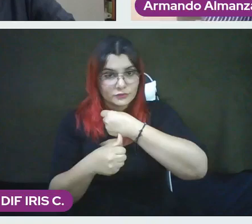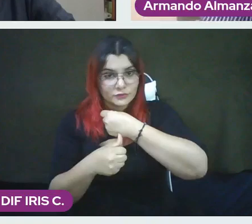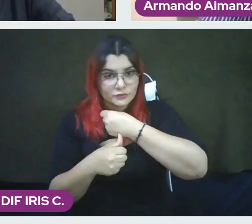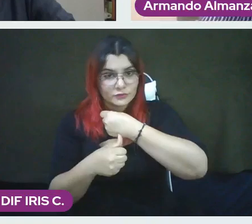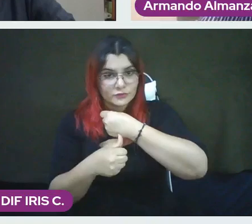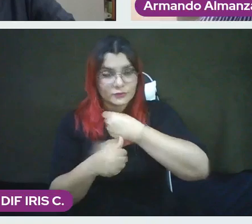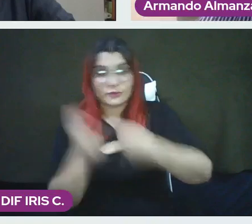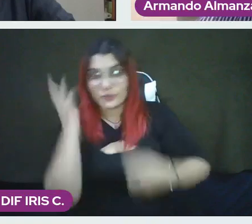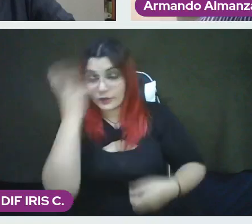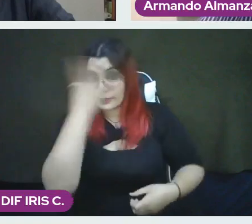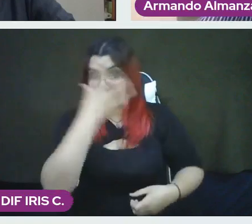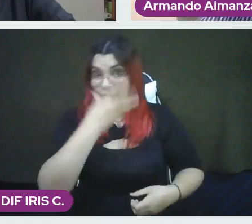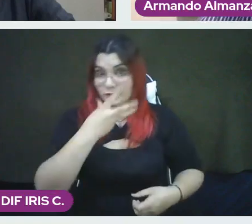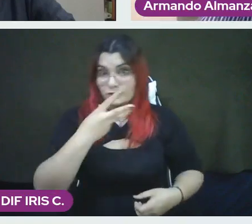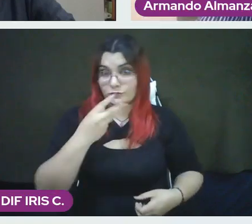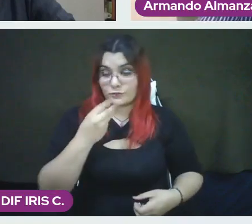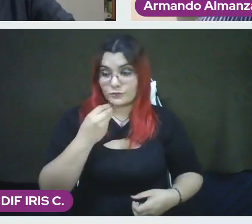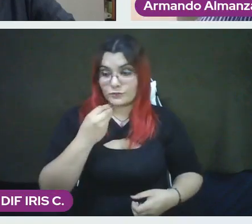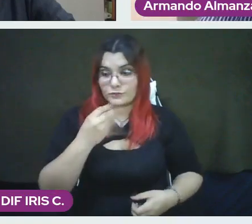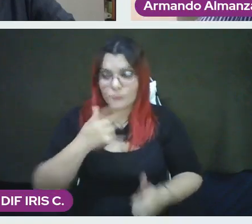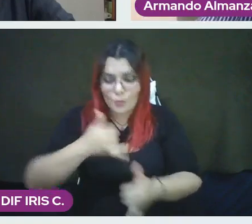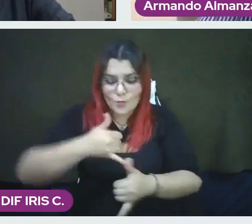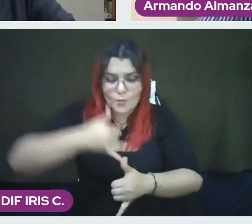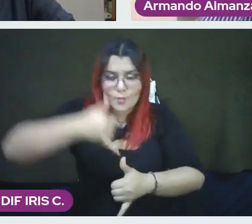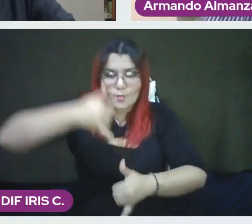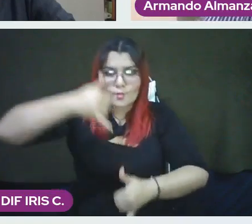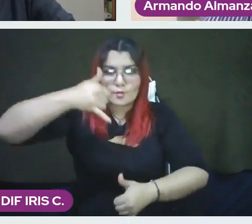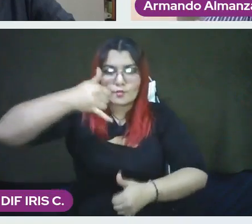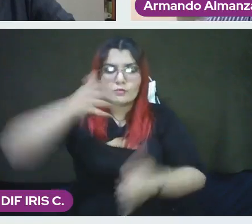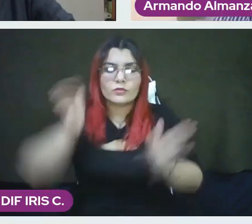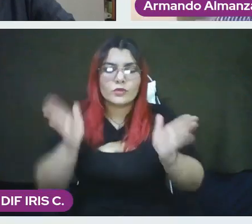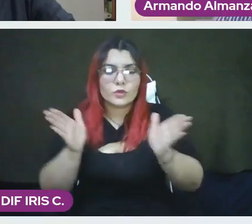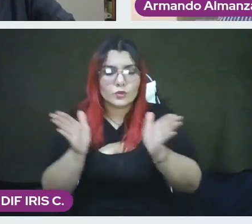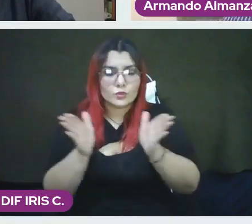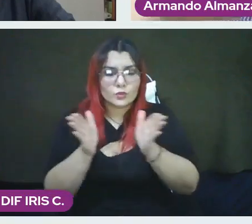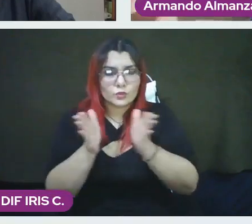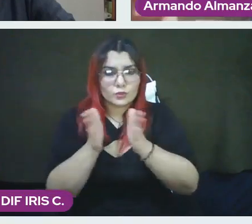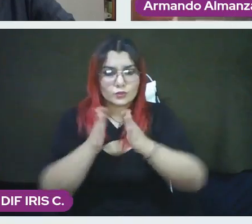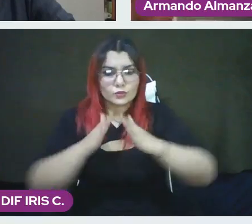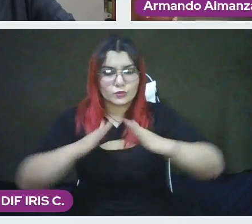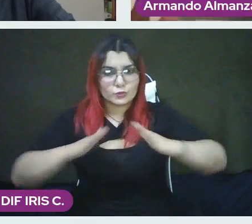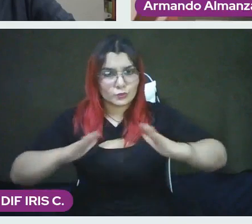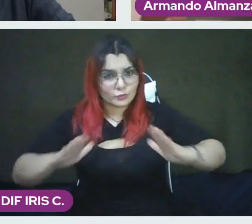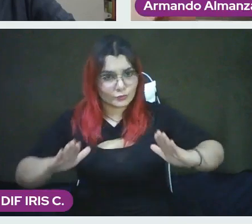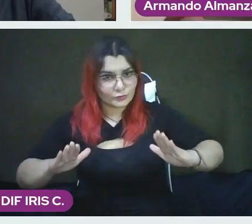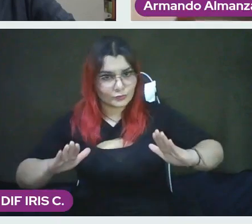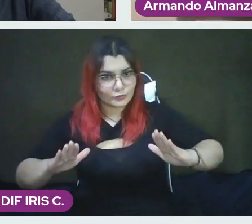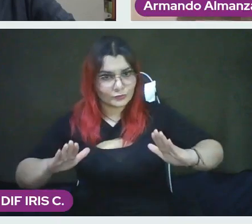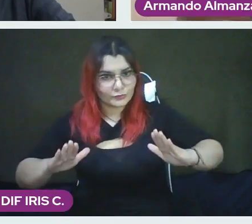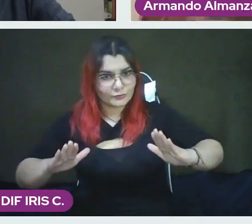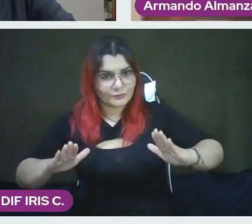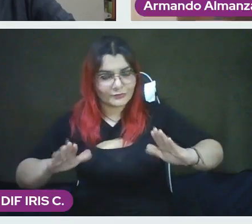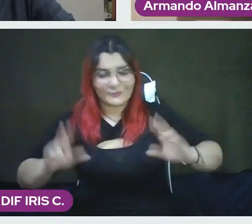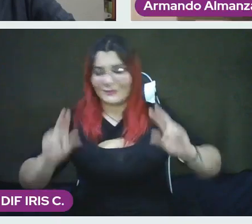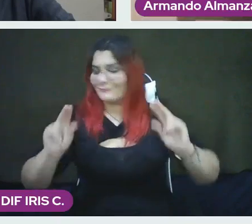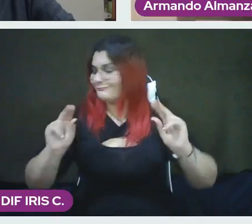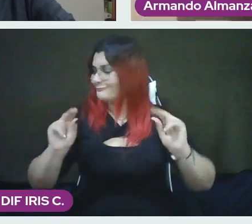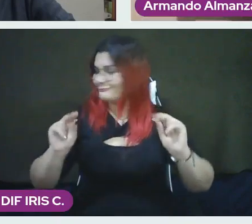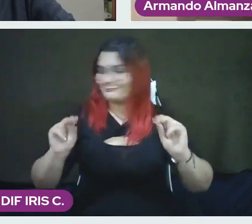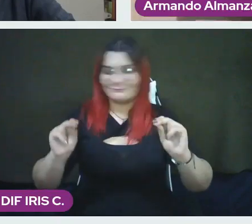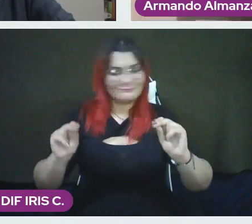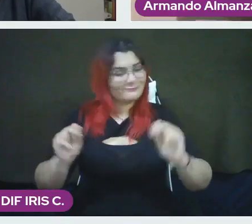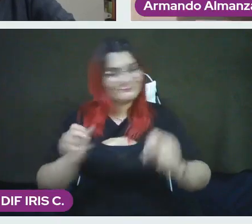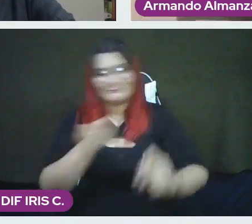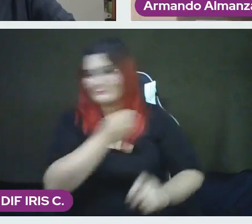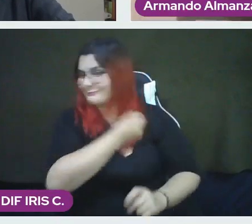dieta más que por una cuestión o un régimen alimenticio, más que por una cuestión de salud, sino por